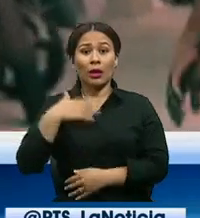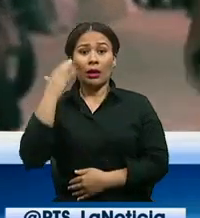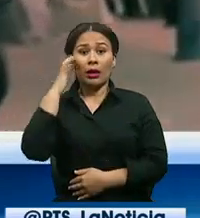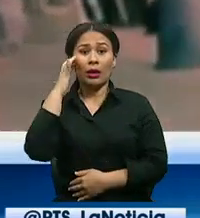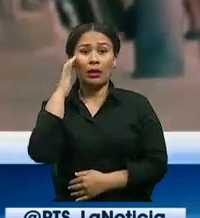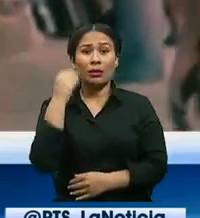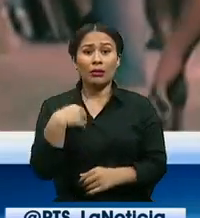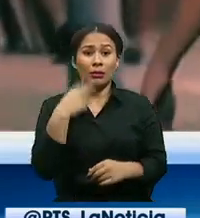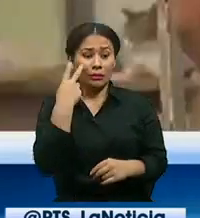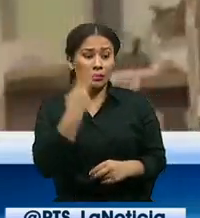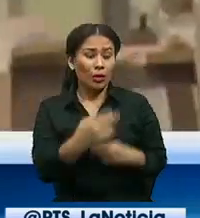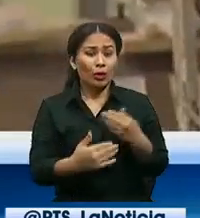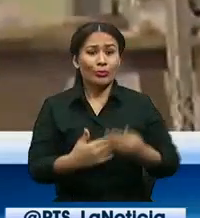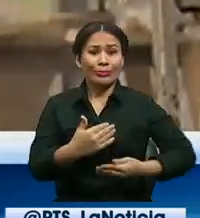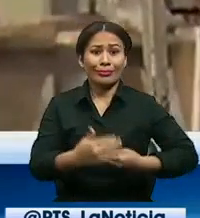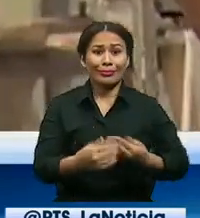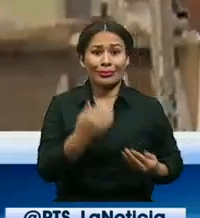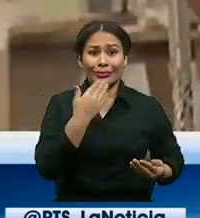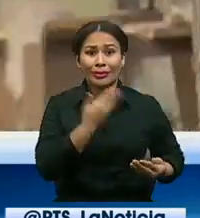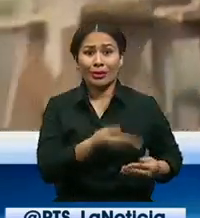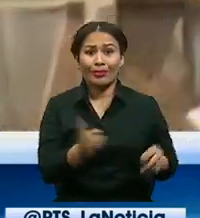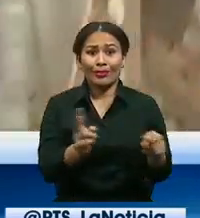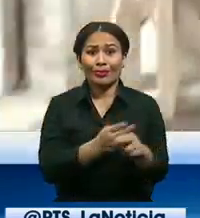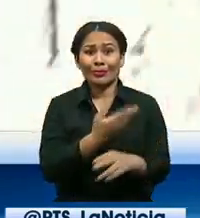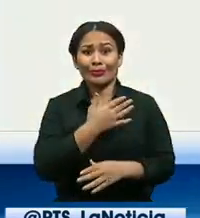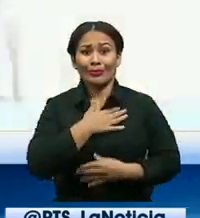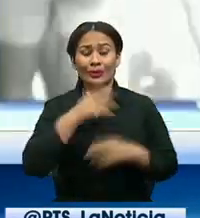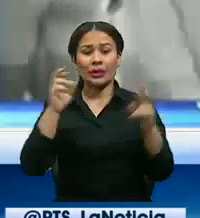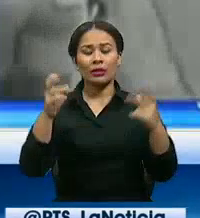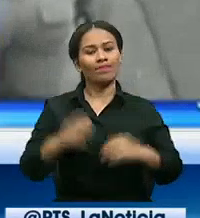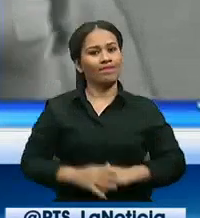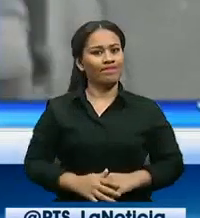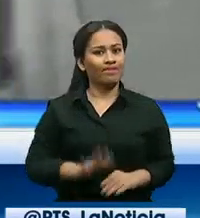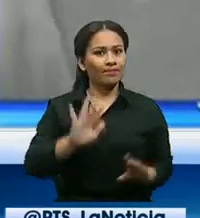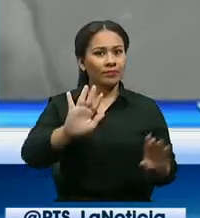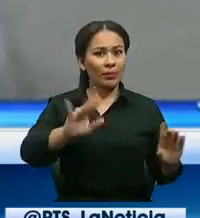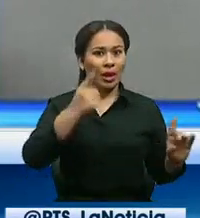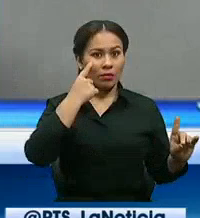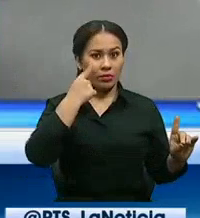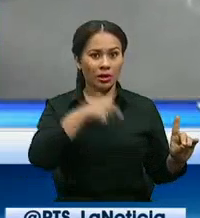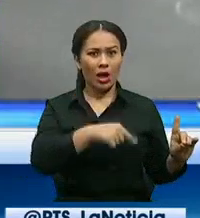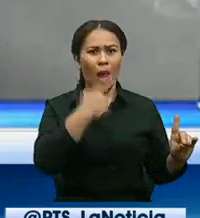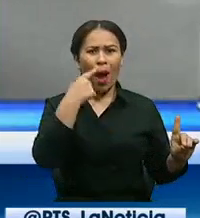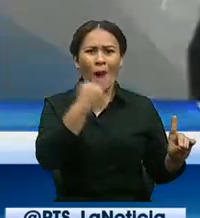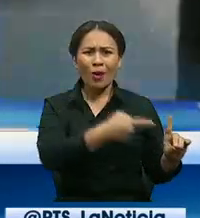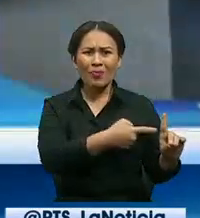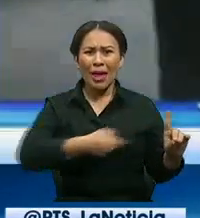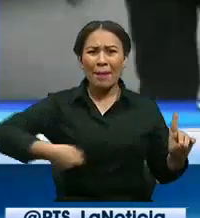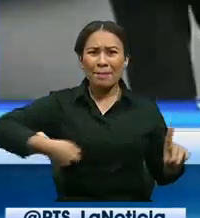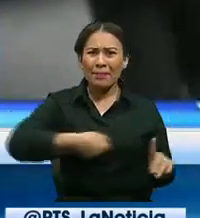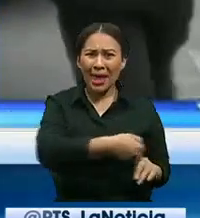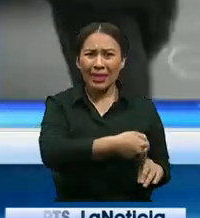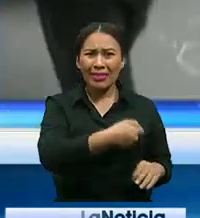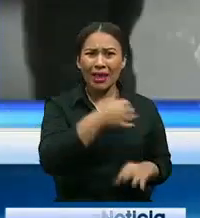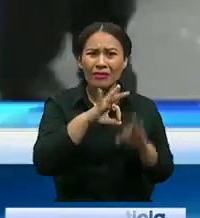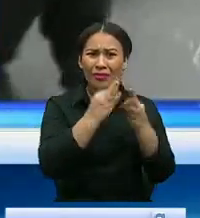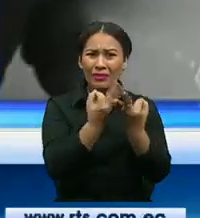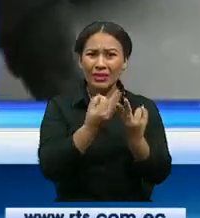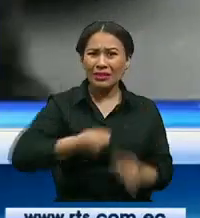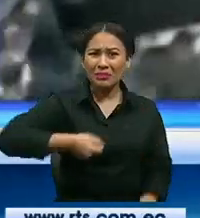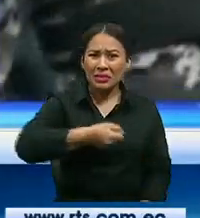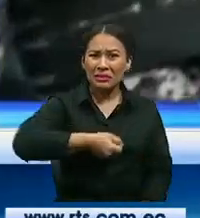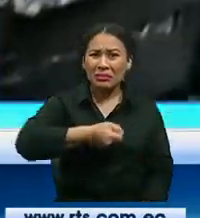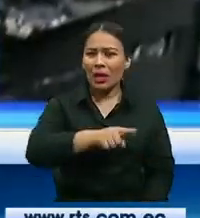veían cómo paso a paso se llevaba a cabo la diligencia. O sea, ese hombre tiene que estar preso porque es un peligro, porque imagínense que de